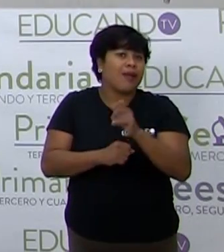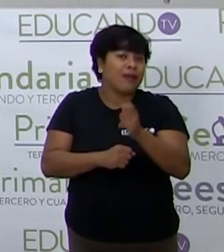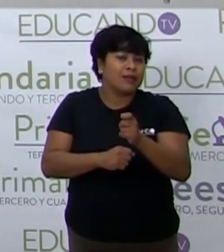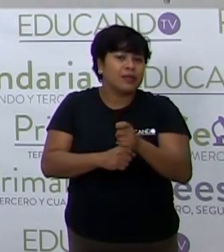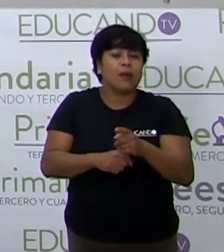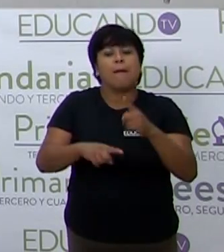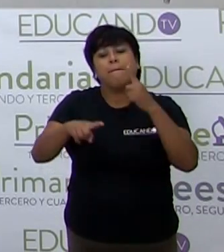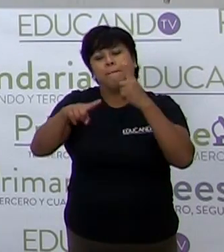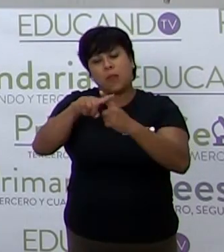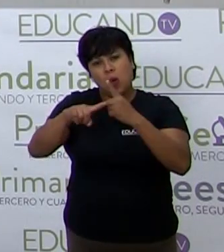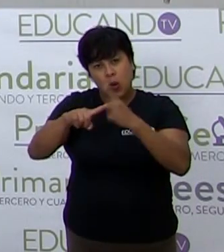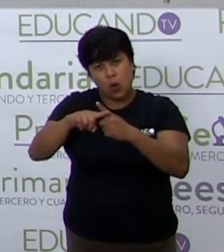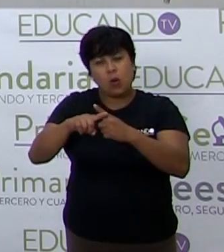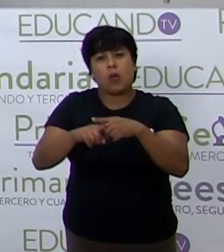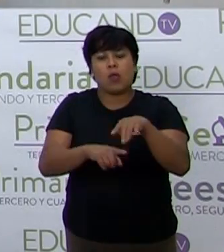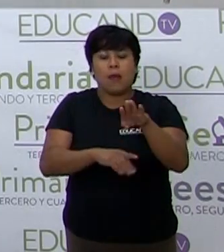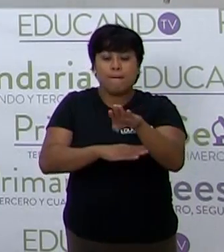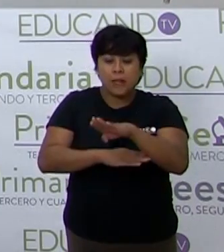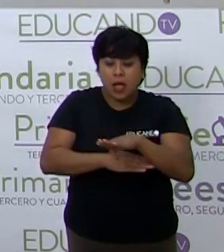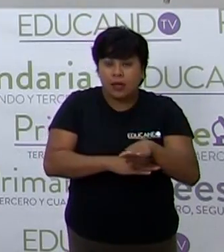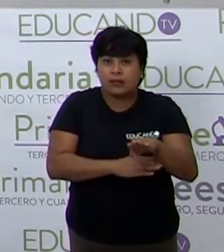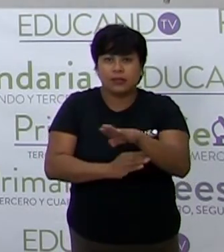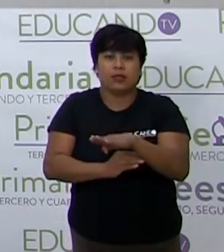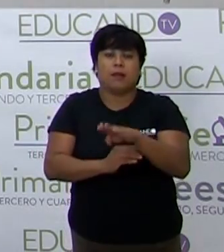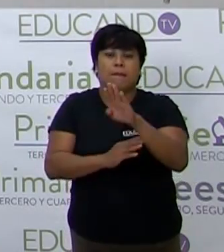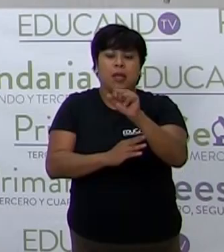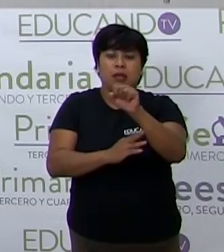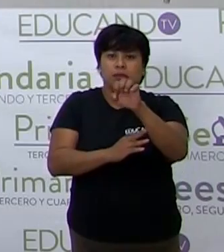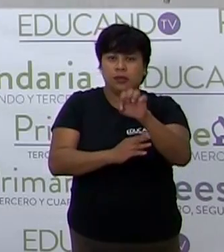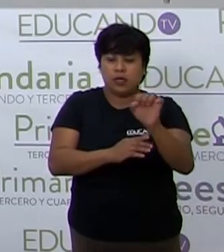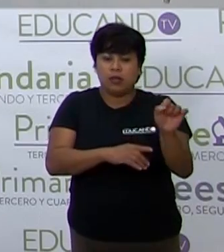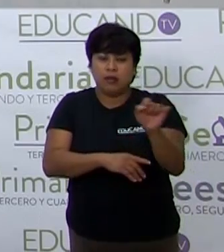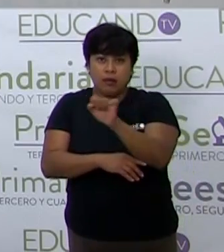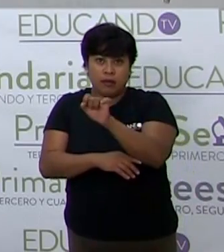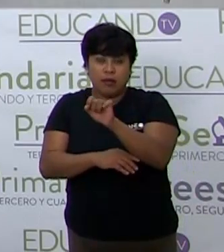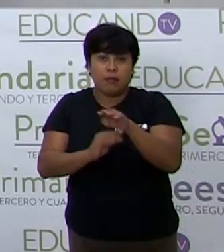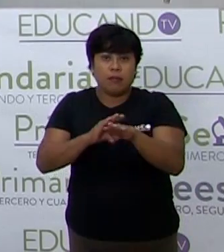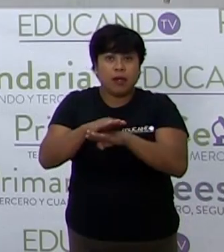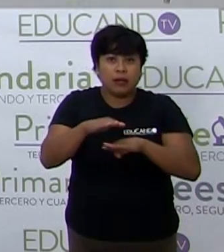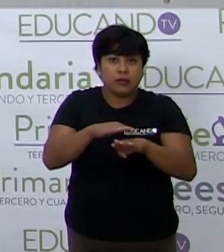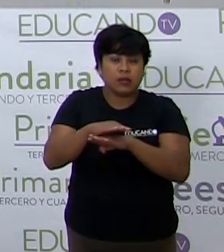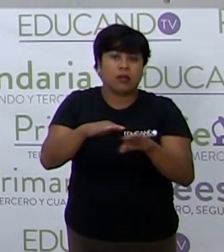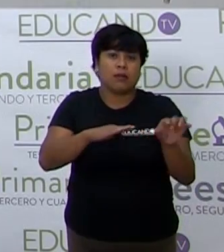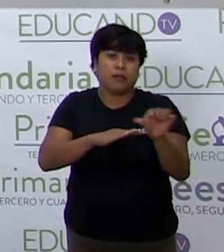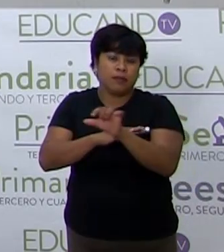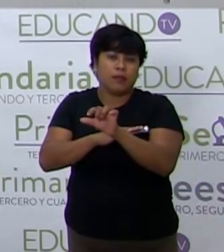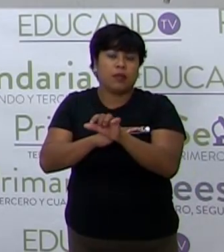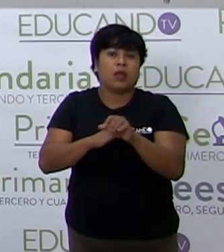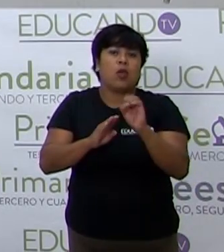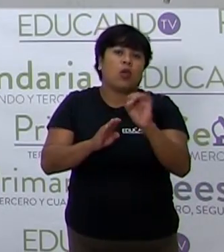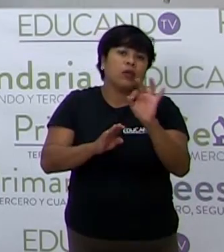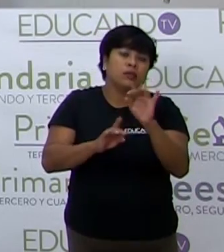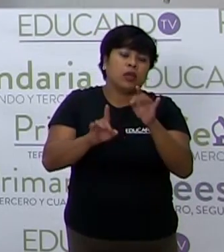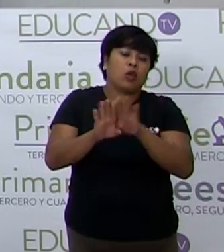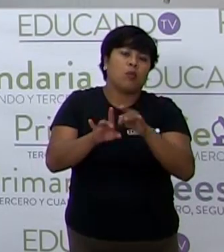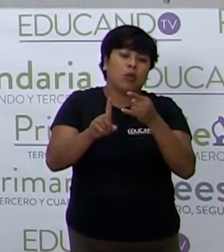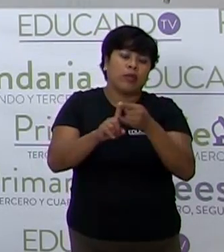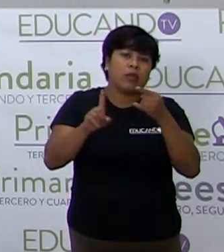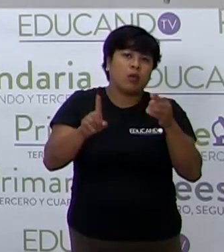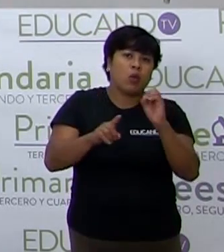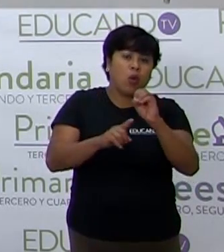Pues multiplicando la base, en este caso del rectángulo, si lo quieres ver como rectángulo, o la diagonal